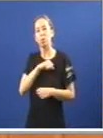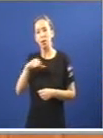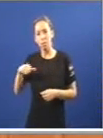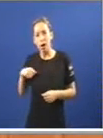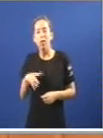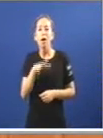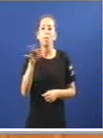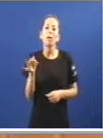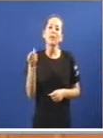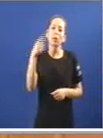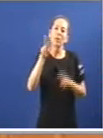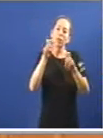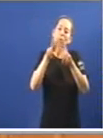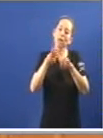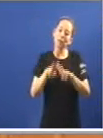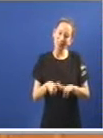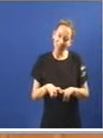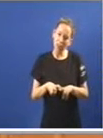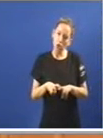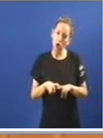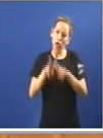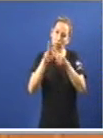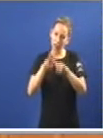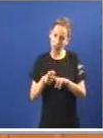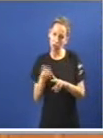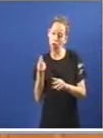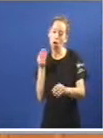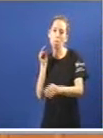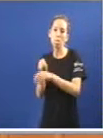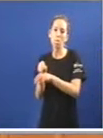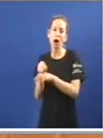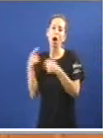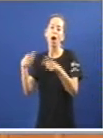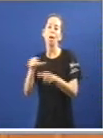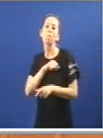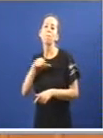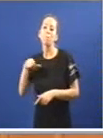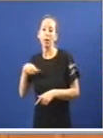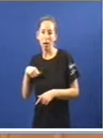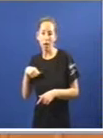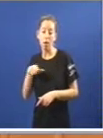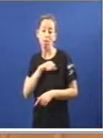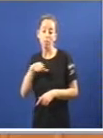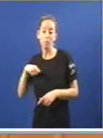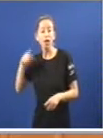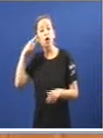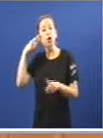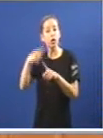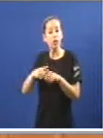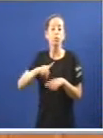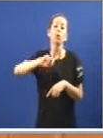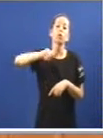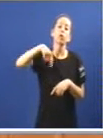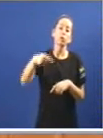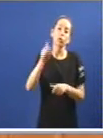de investigación a más privados facendo que dependemos de investimento privado para poder sacar adiante o traballo das nosas y dos nosos